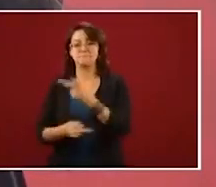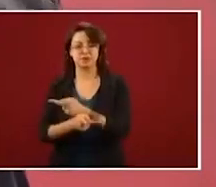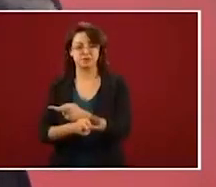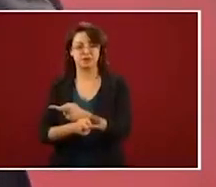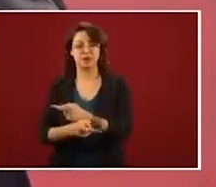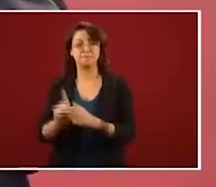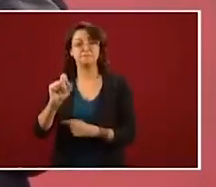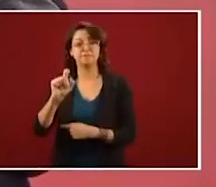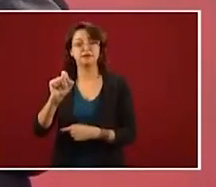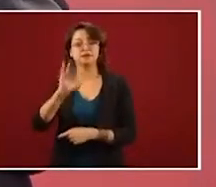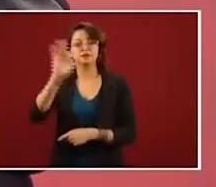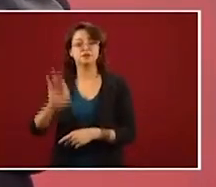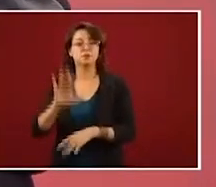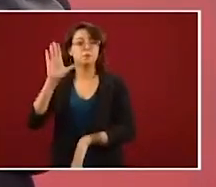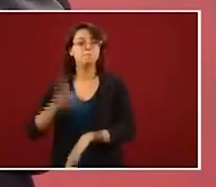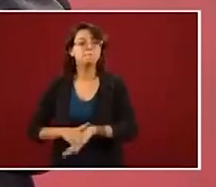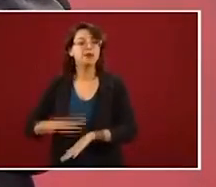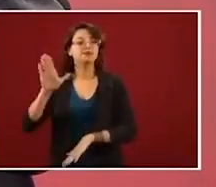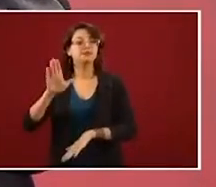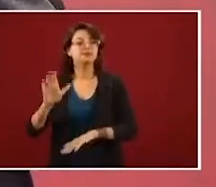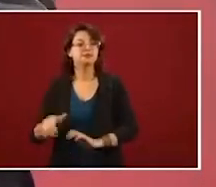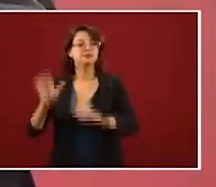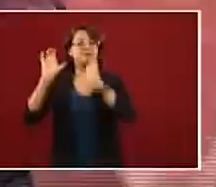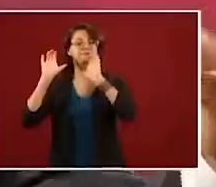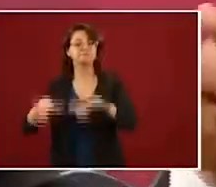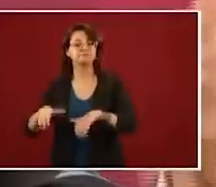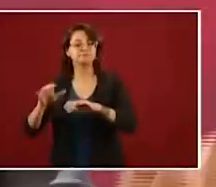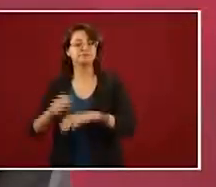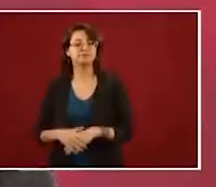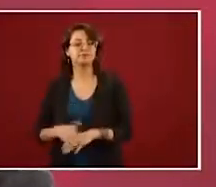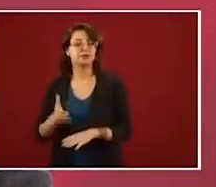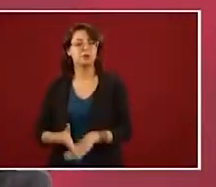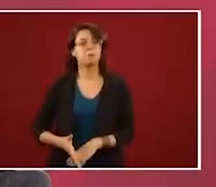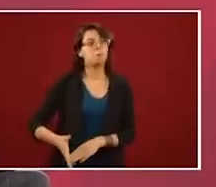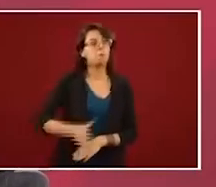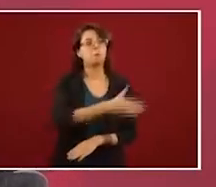20% más de jóvenes. Esto nunca había pasado.